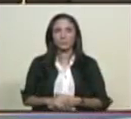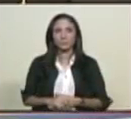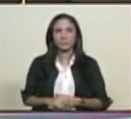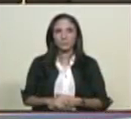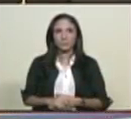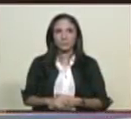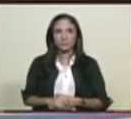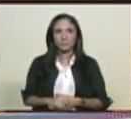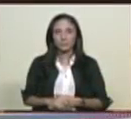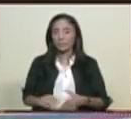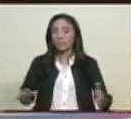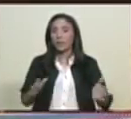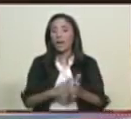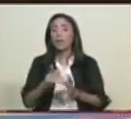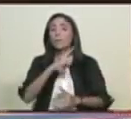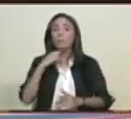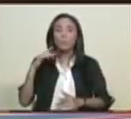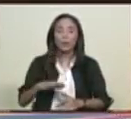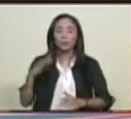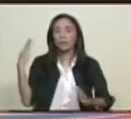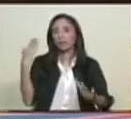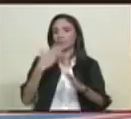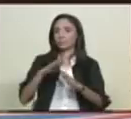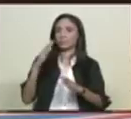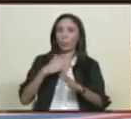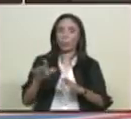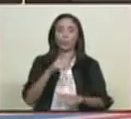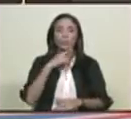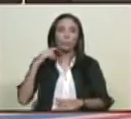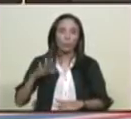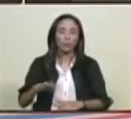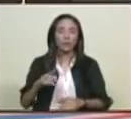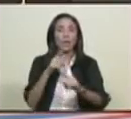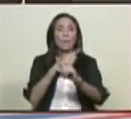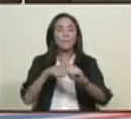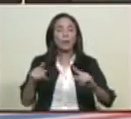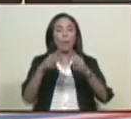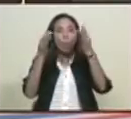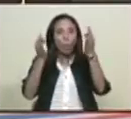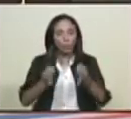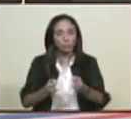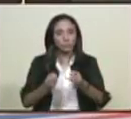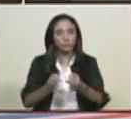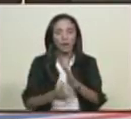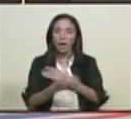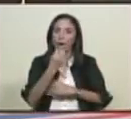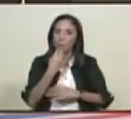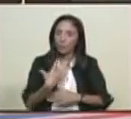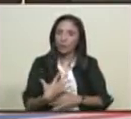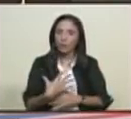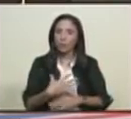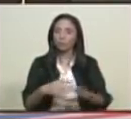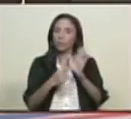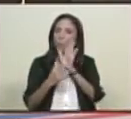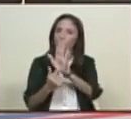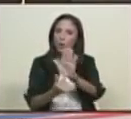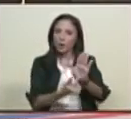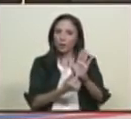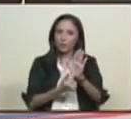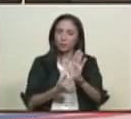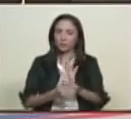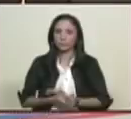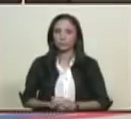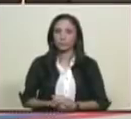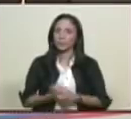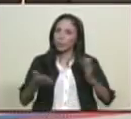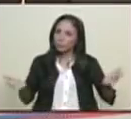caigan las cabezas que tengan que caer. Pero que también se imponga el ejemplo, el buen ejemplo, el nuevo ejemplo, la